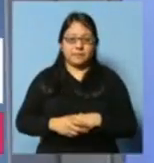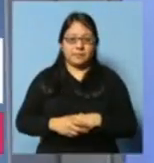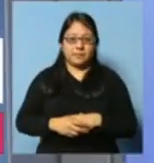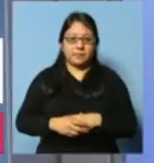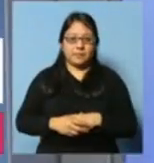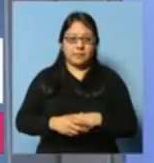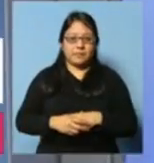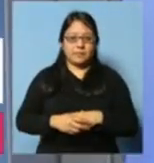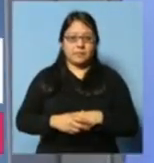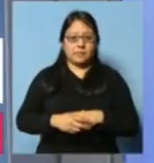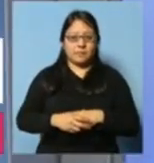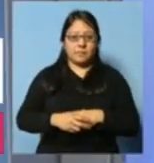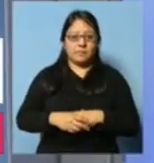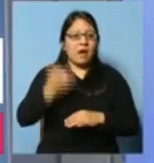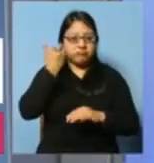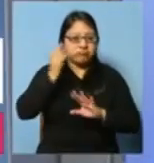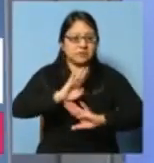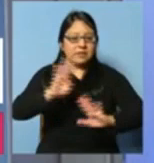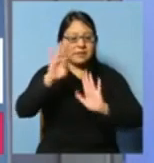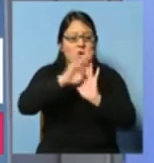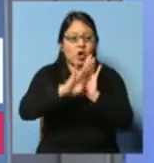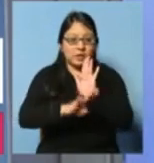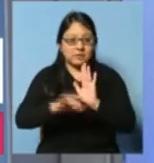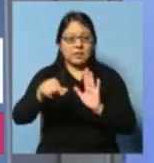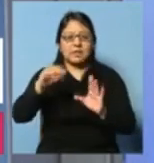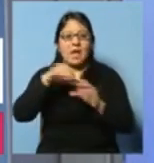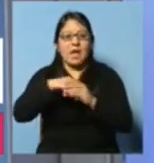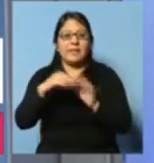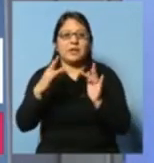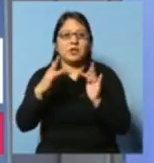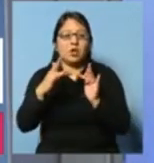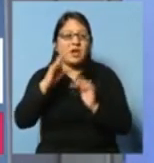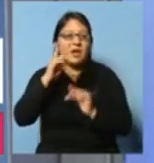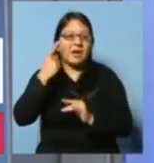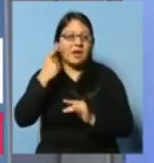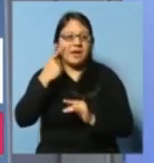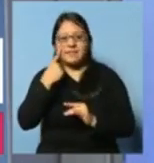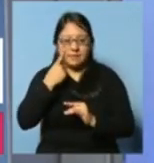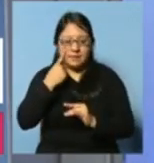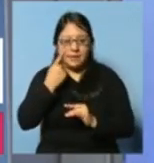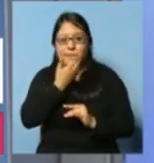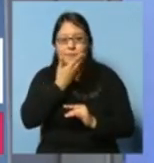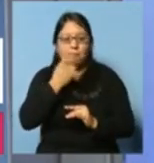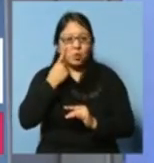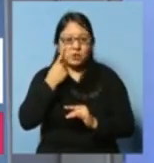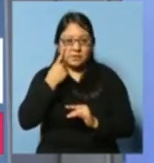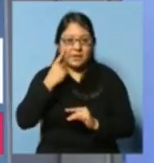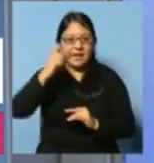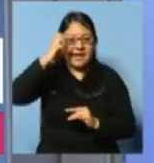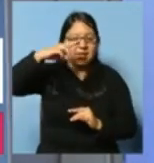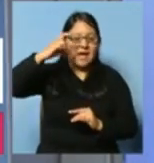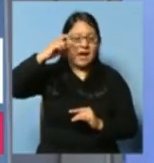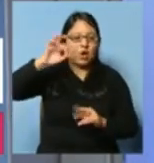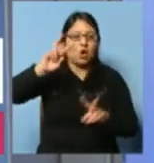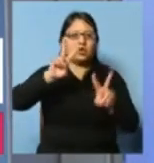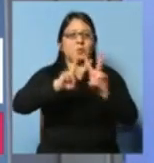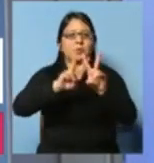está disponible en la página de la municipalidad y también en nuestra página drena con